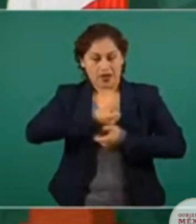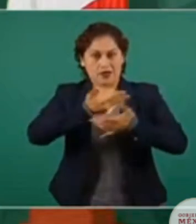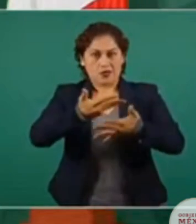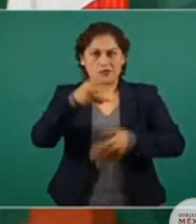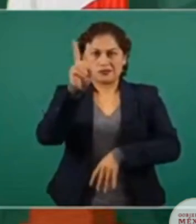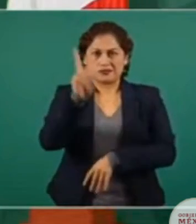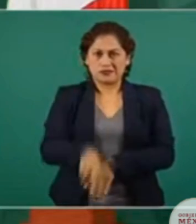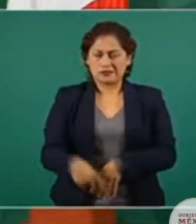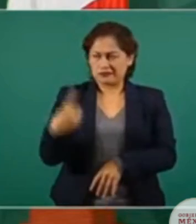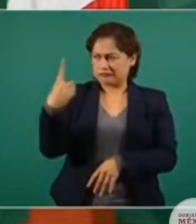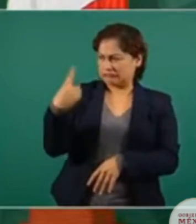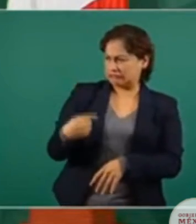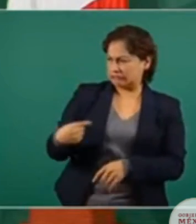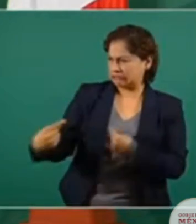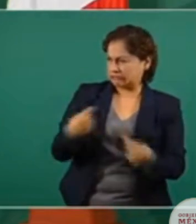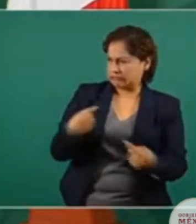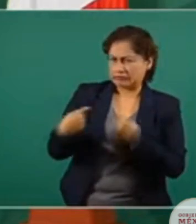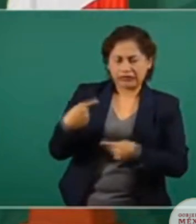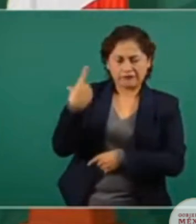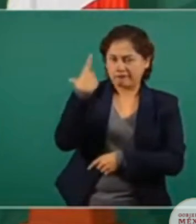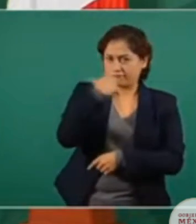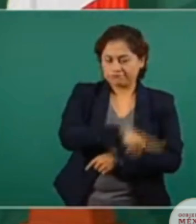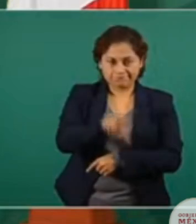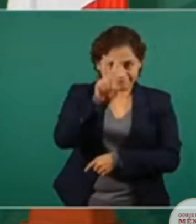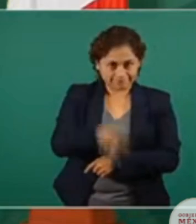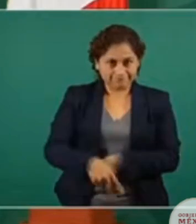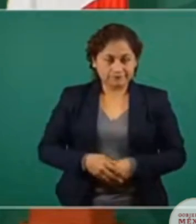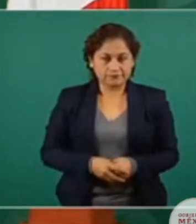en contra de nosotros.